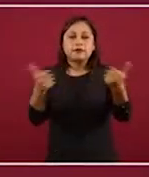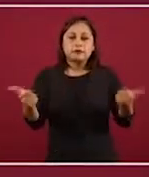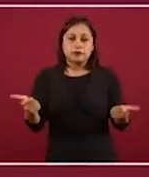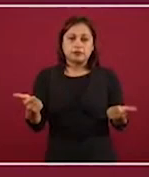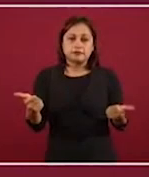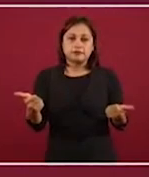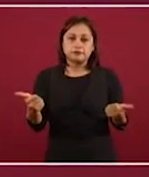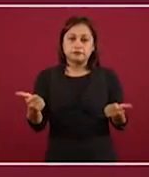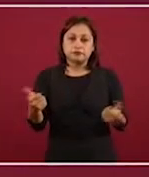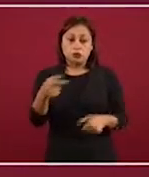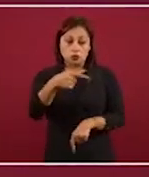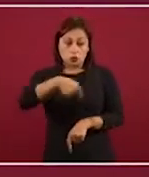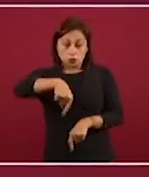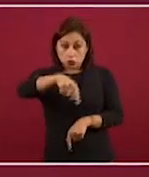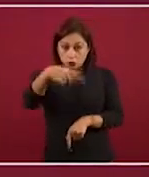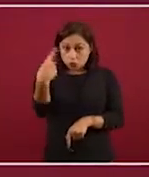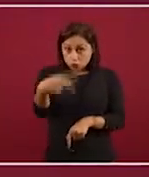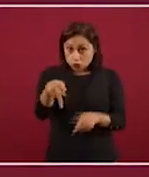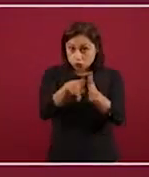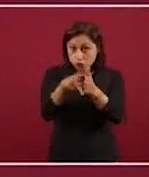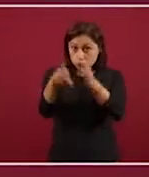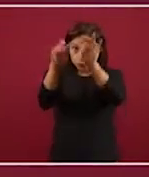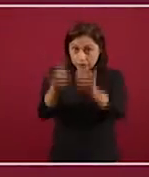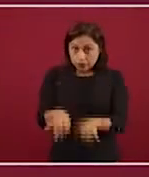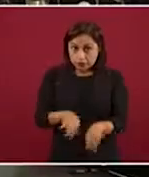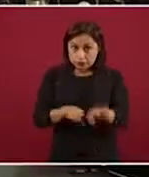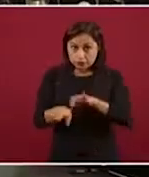cumplen con su trabajo